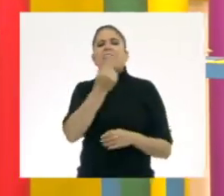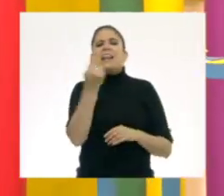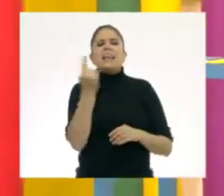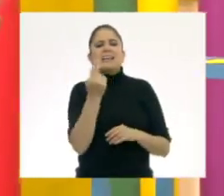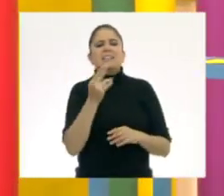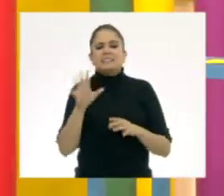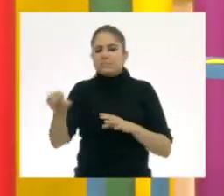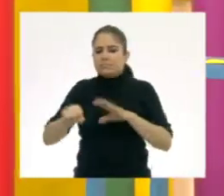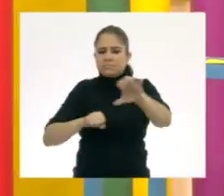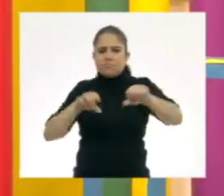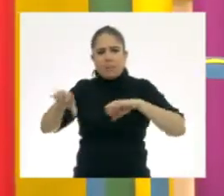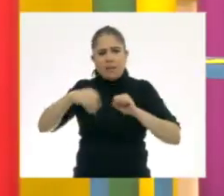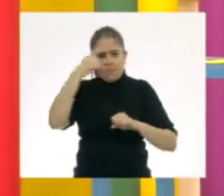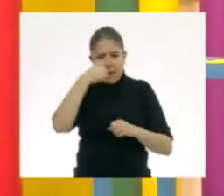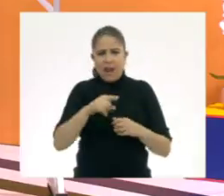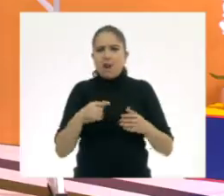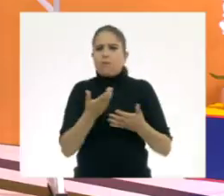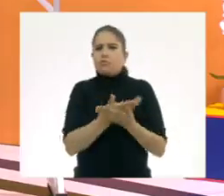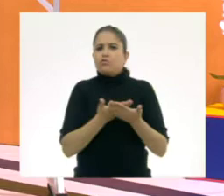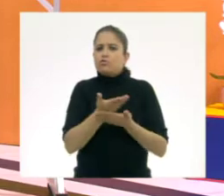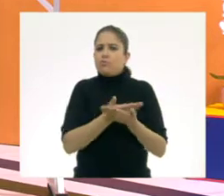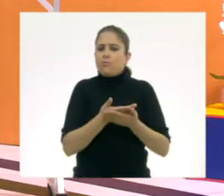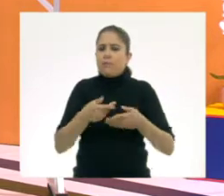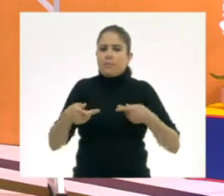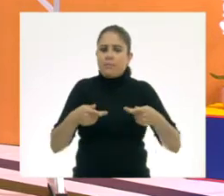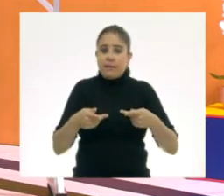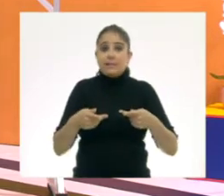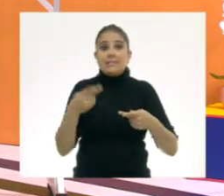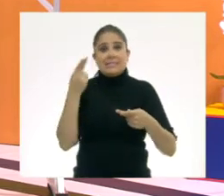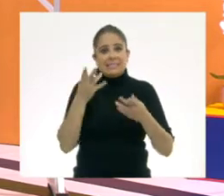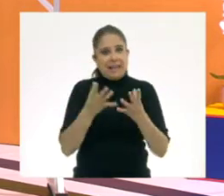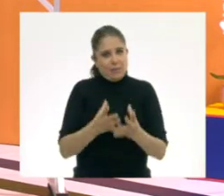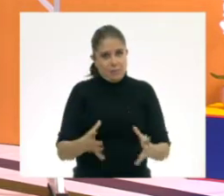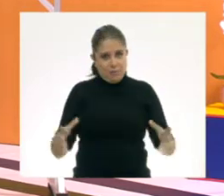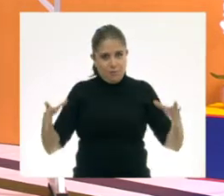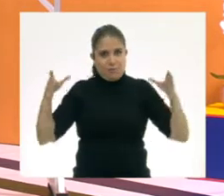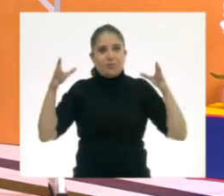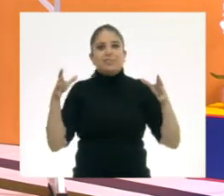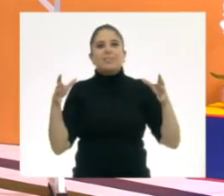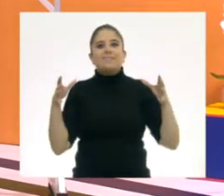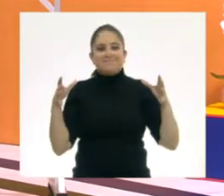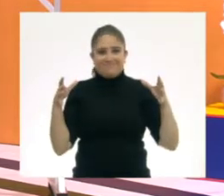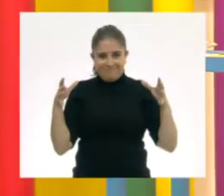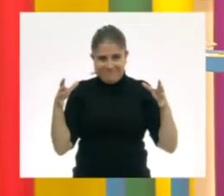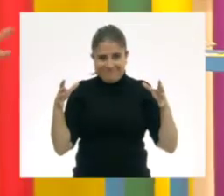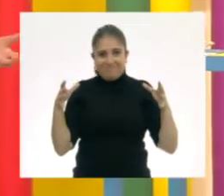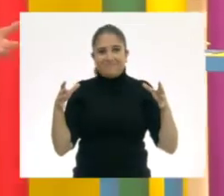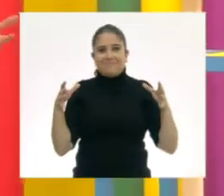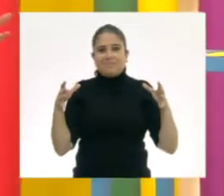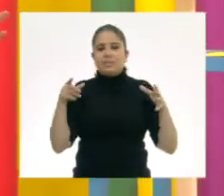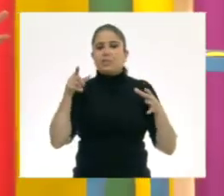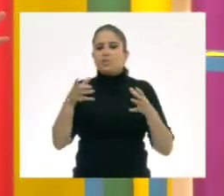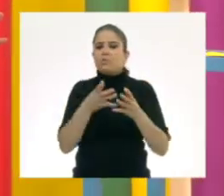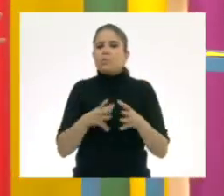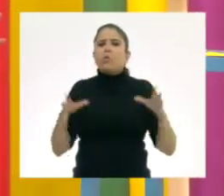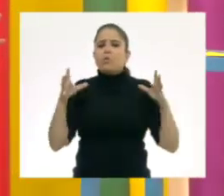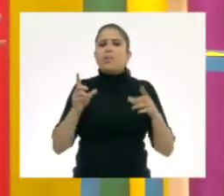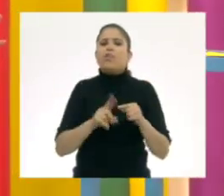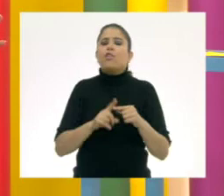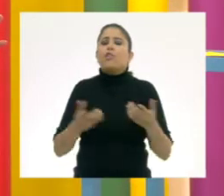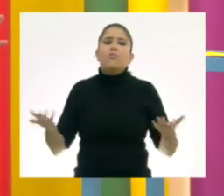Mariana, para preparar una sopa? Una olla. Una olla. ¿No? Bueno, ¿dónde tienes tu